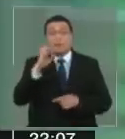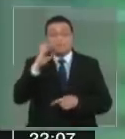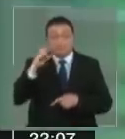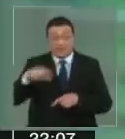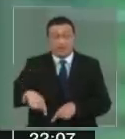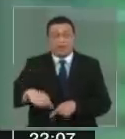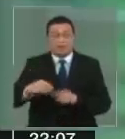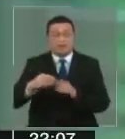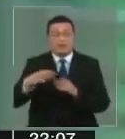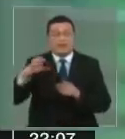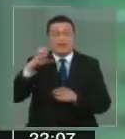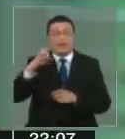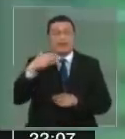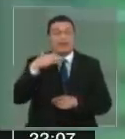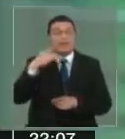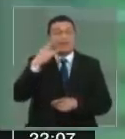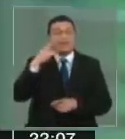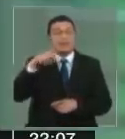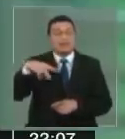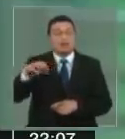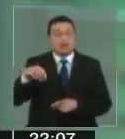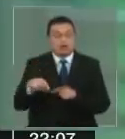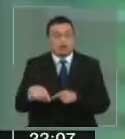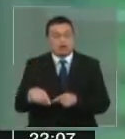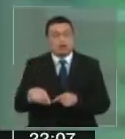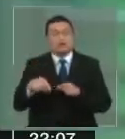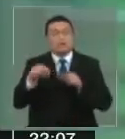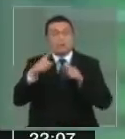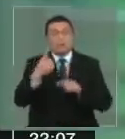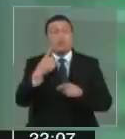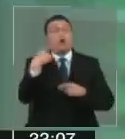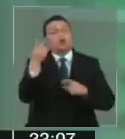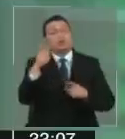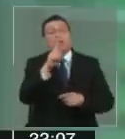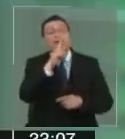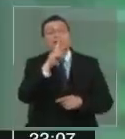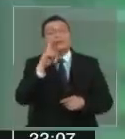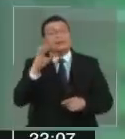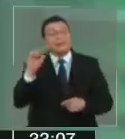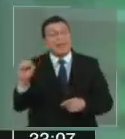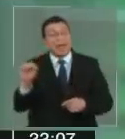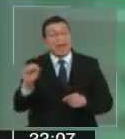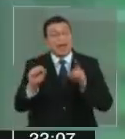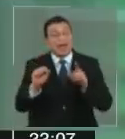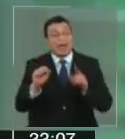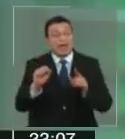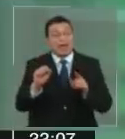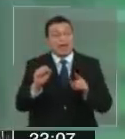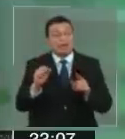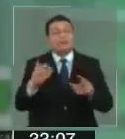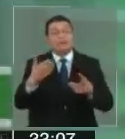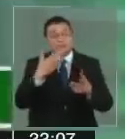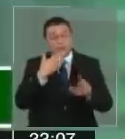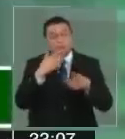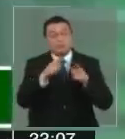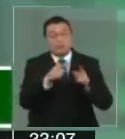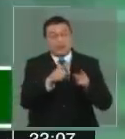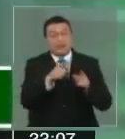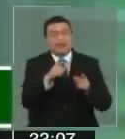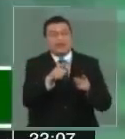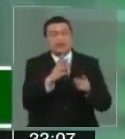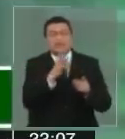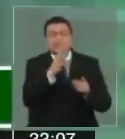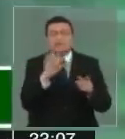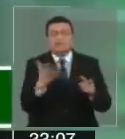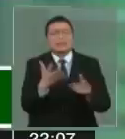ejemplo. Uh-huh. Y había una tía, la tía Laurita, que ella no sé qué